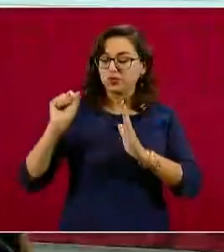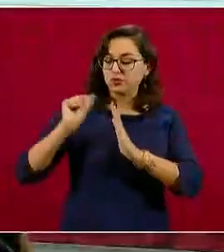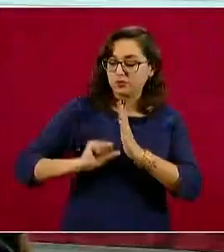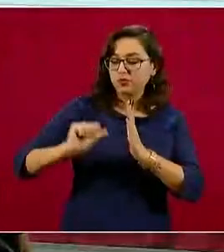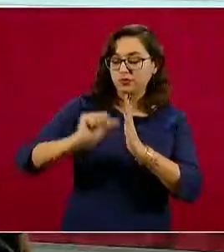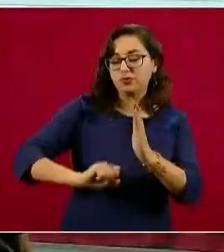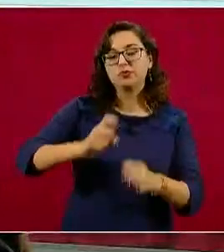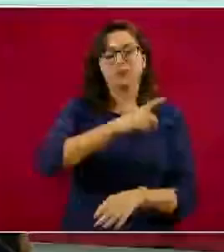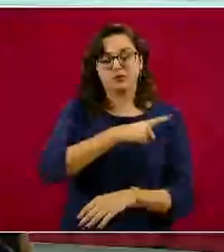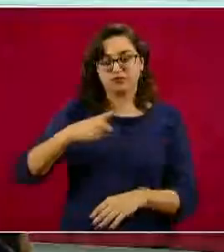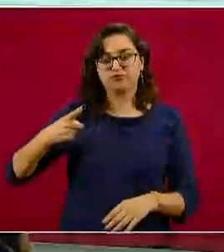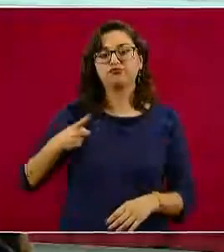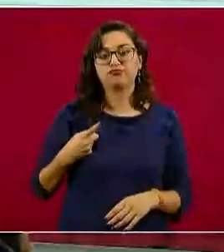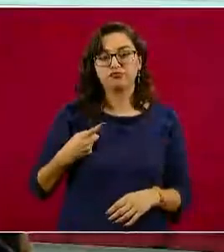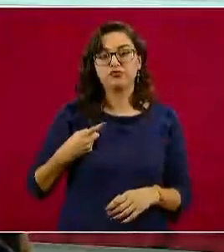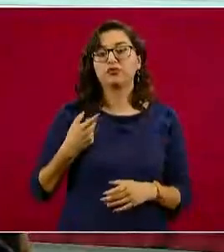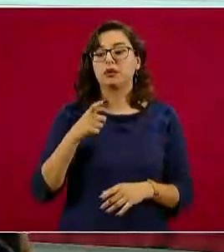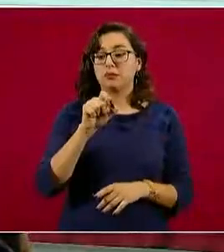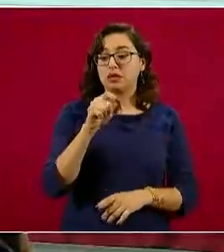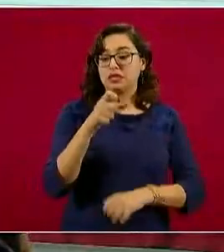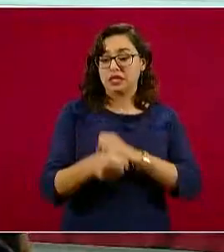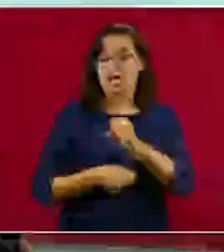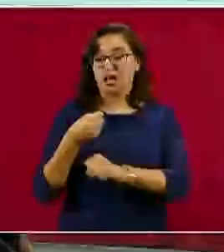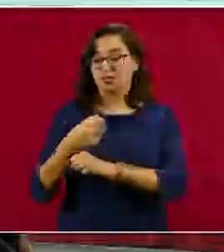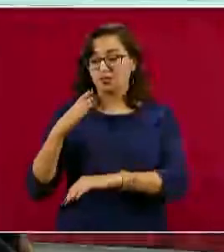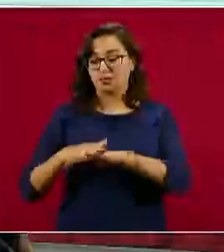menos, debería, a partir de los 20 años de edad,